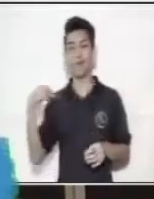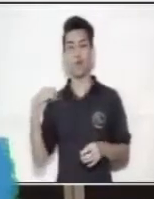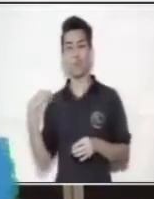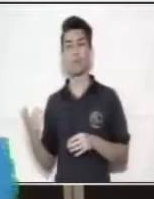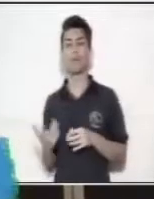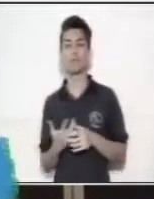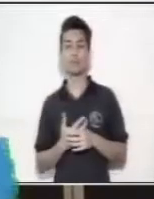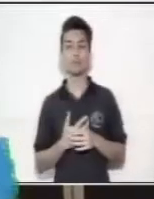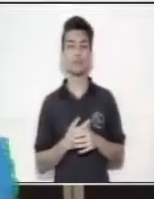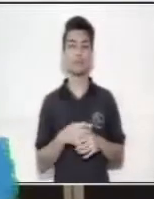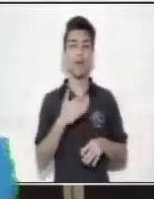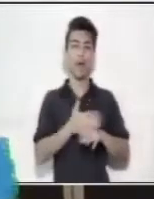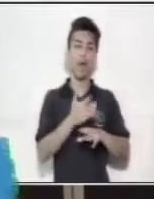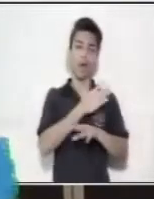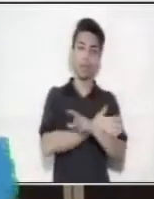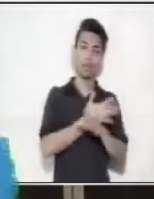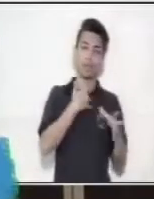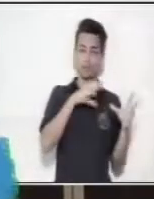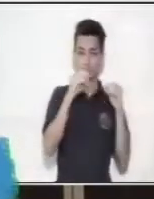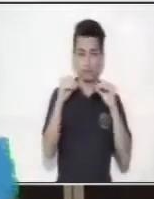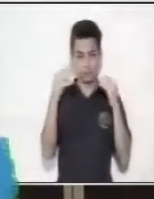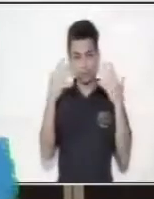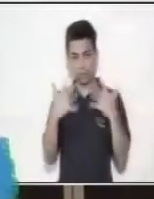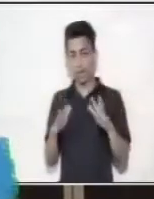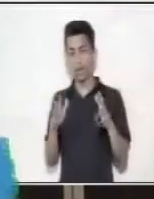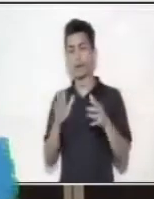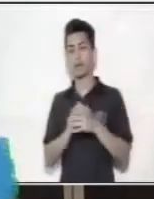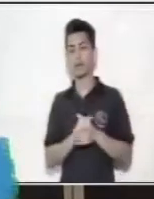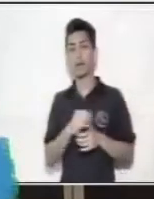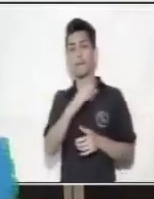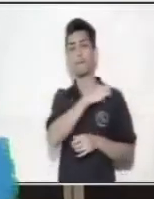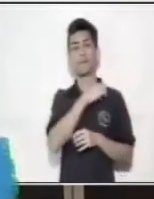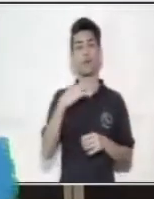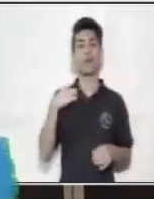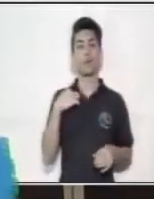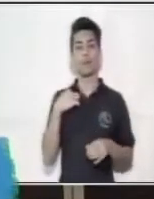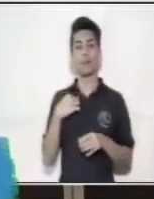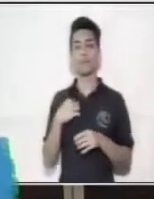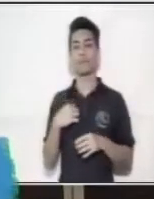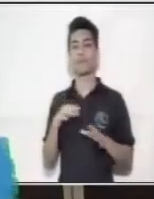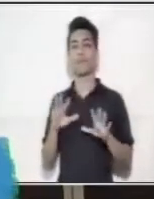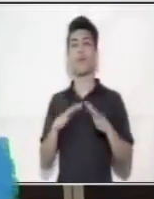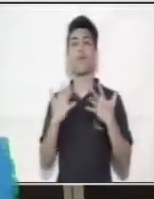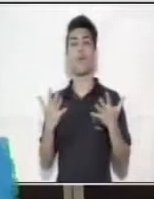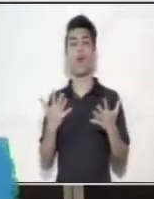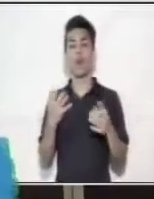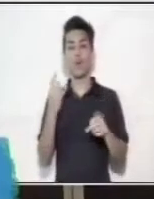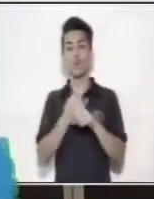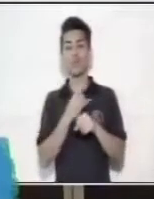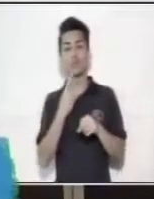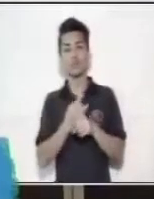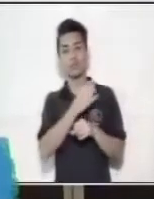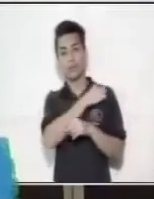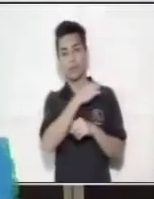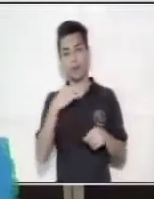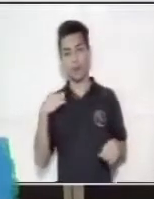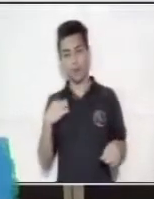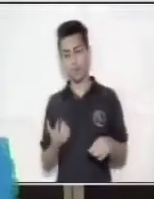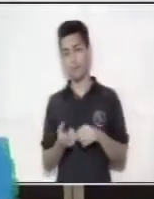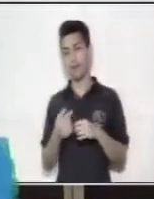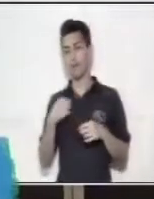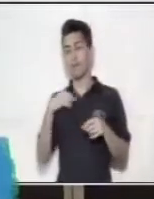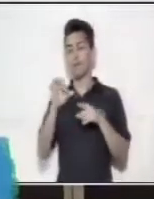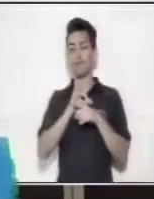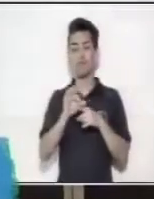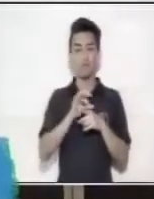En sesiones anteriores ya habíamos platicado el pronombre, cuáles son los usos del pronombre, lo que nos va a servir más